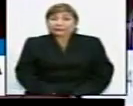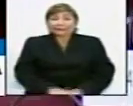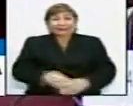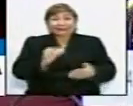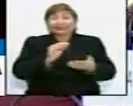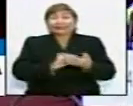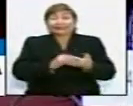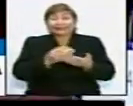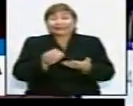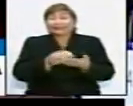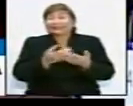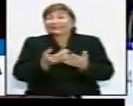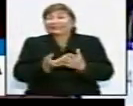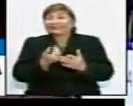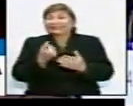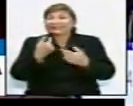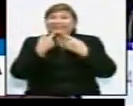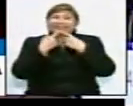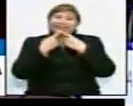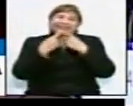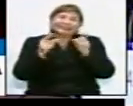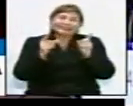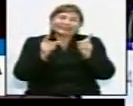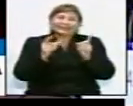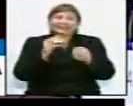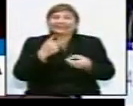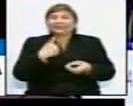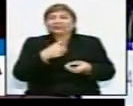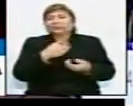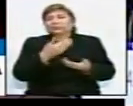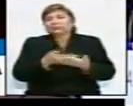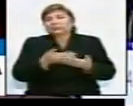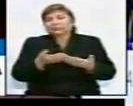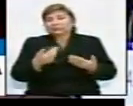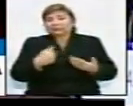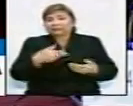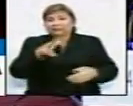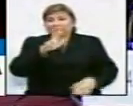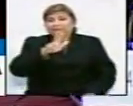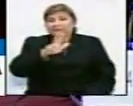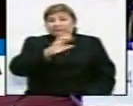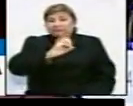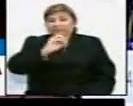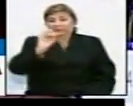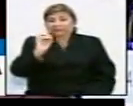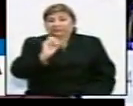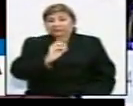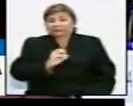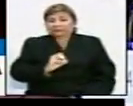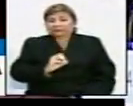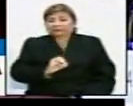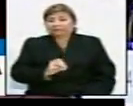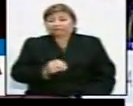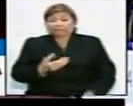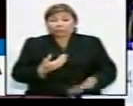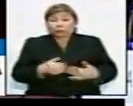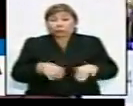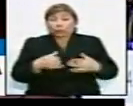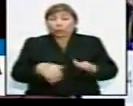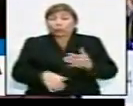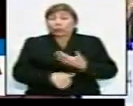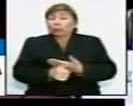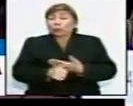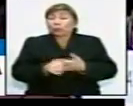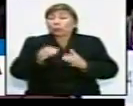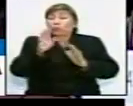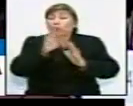a sacar nuestro comunicado insistiendo que aún ese 3% tiene riesgos a la baja, así que